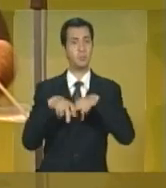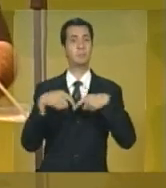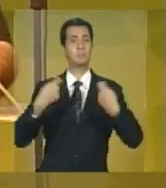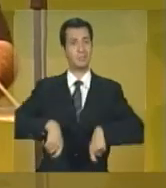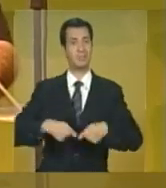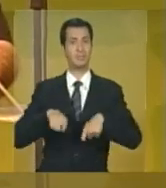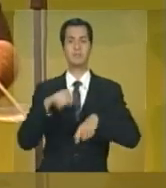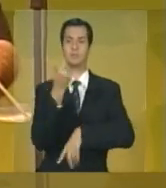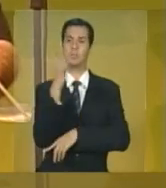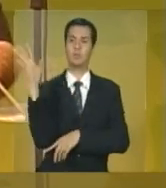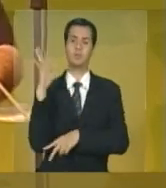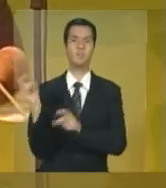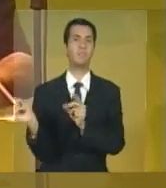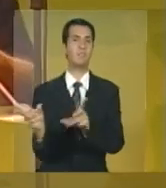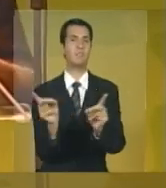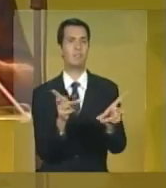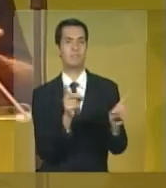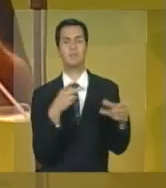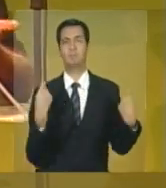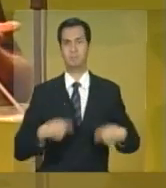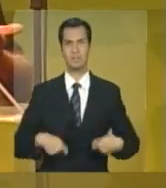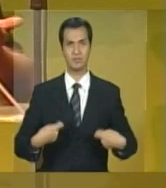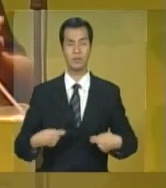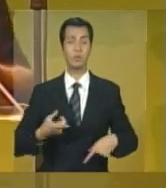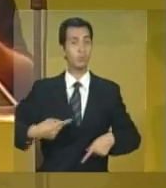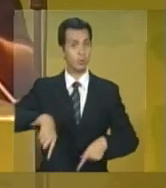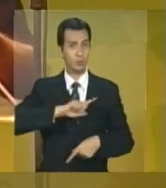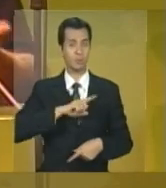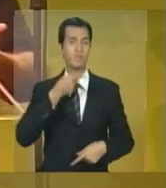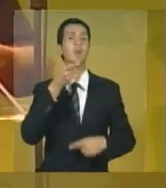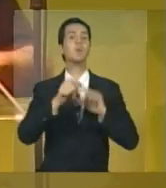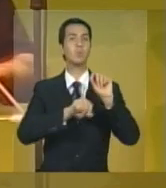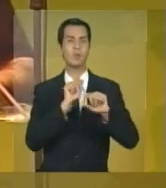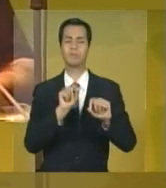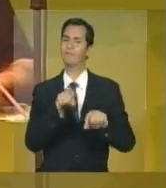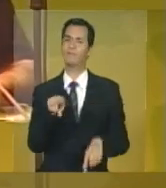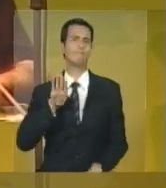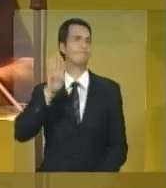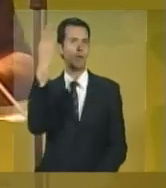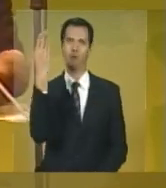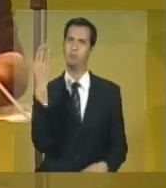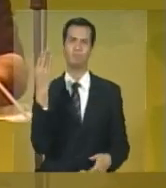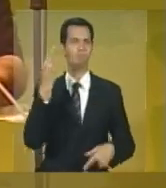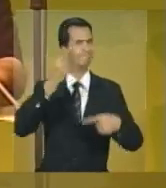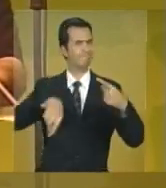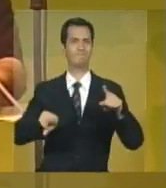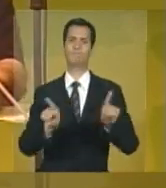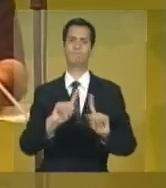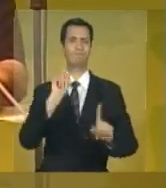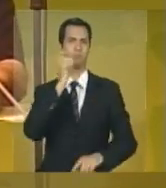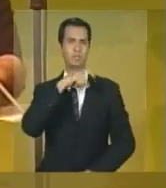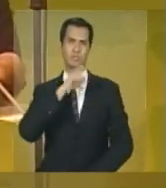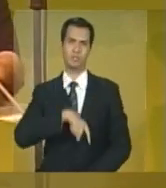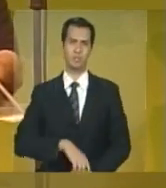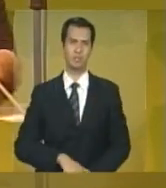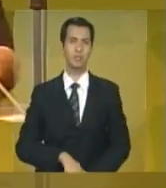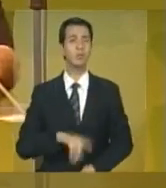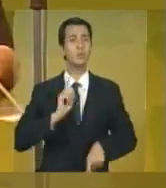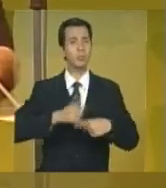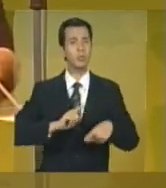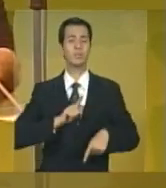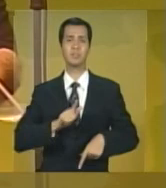la naturaleza. Nosotros decimos, eso es falso. Existen en